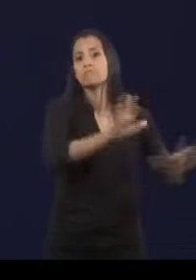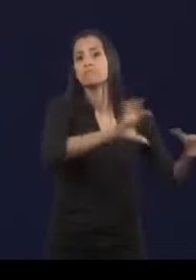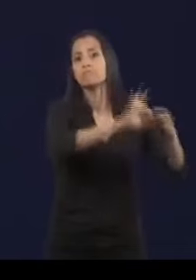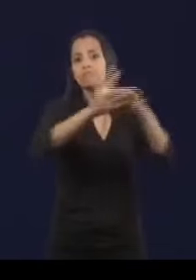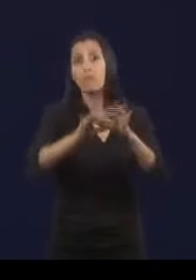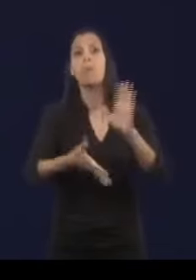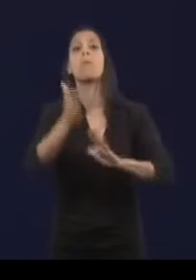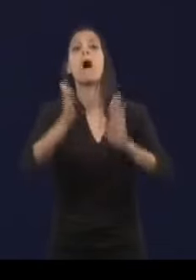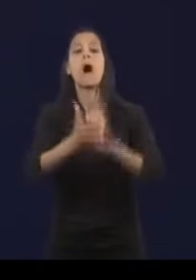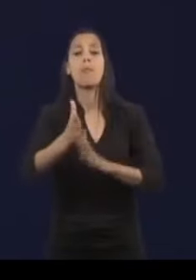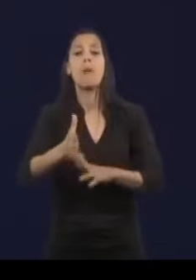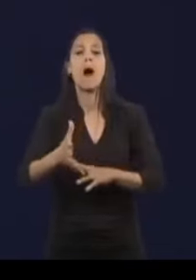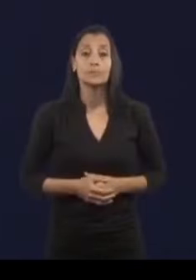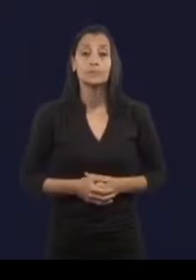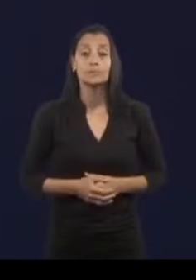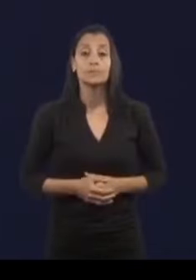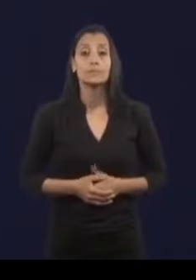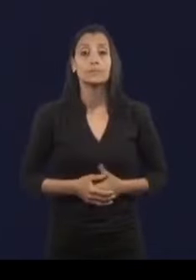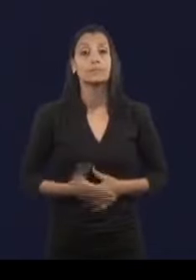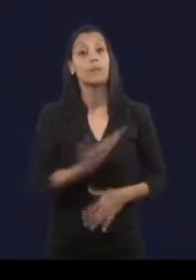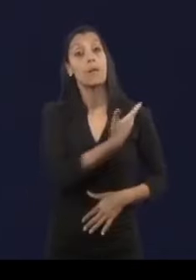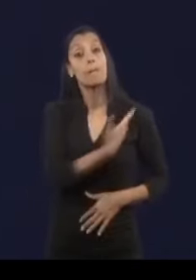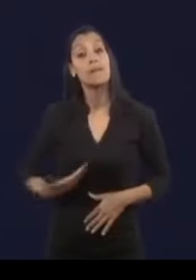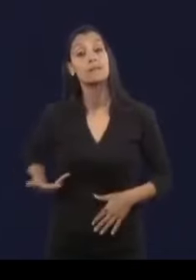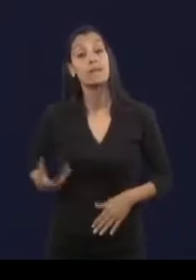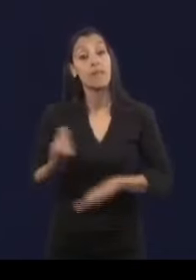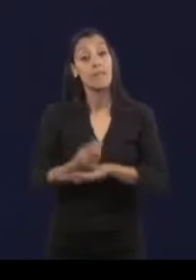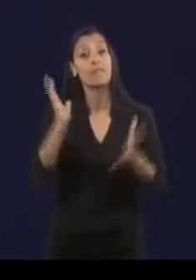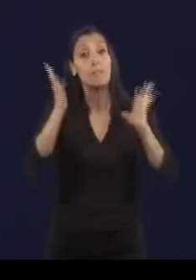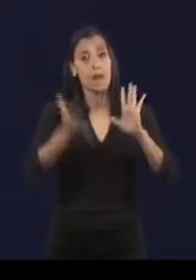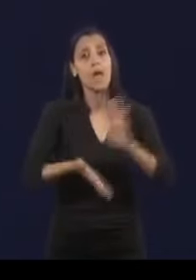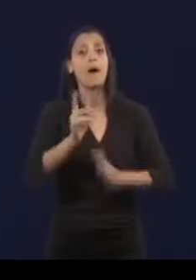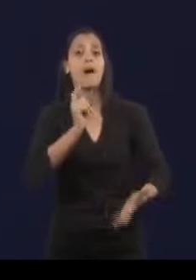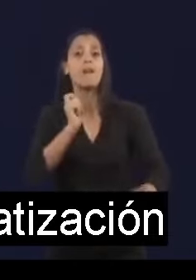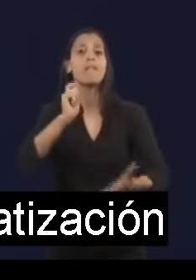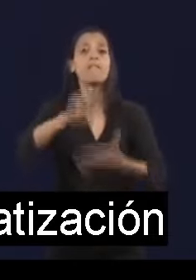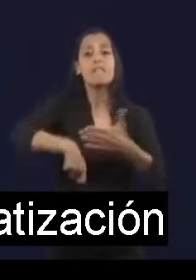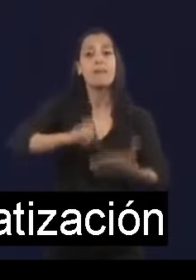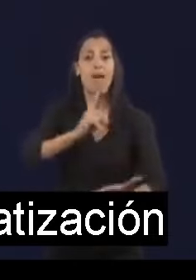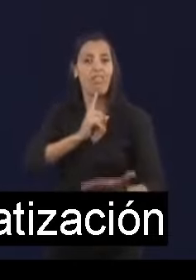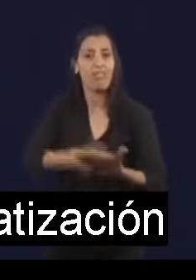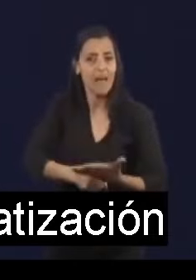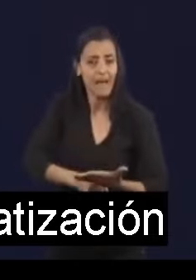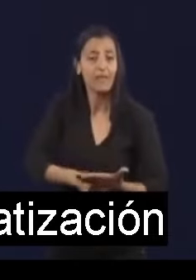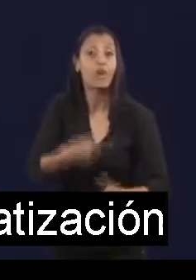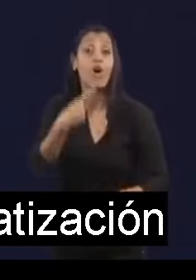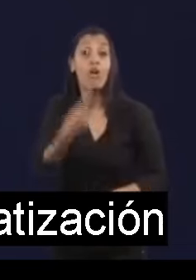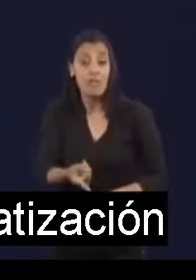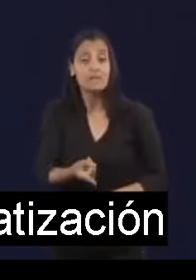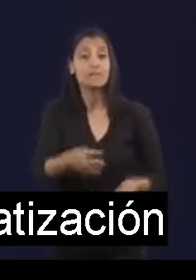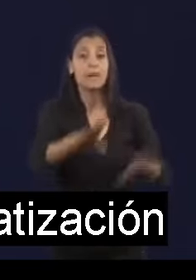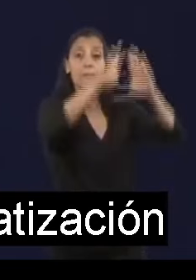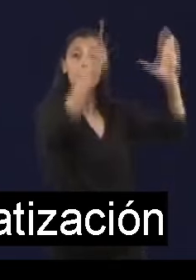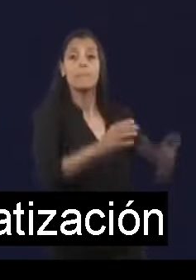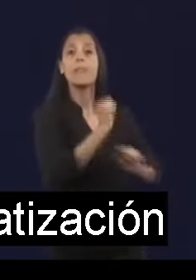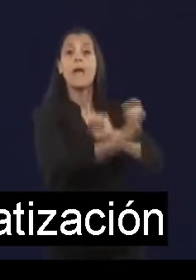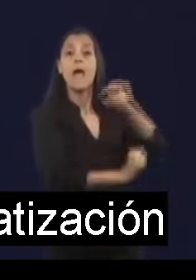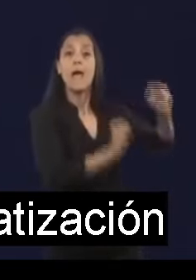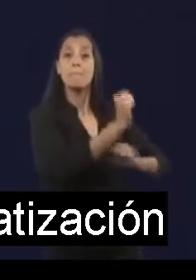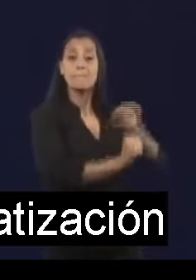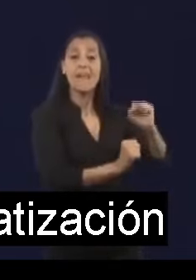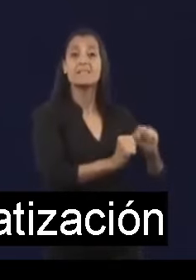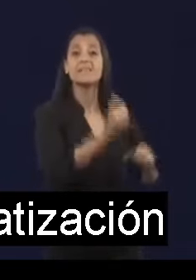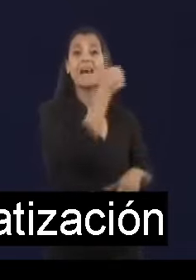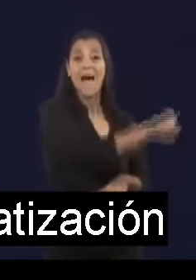a privatización bueno Muchos se quejan y dicen Por qué la Argentina productora de alimentos los alimentos son más caros que nuestros países